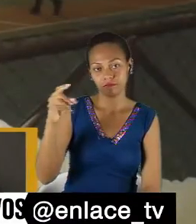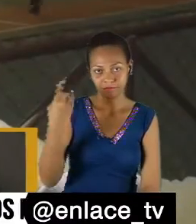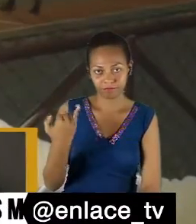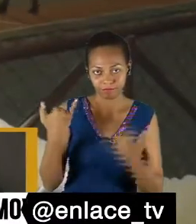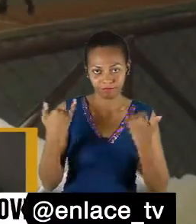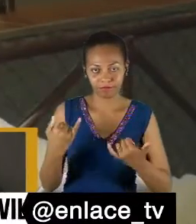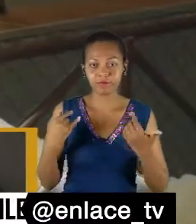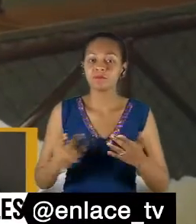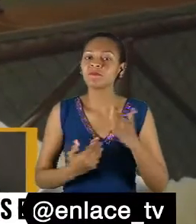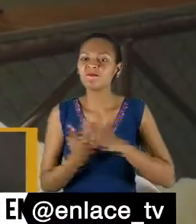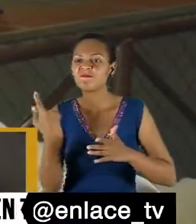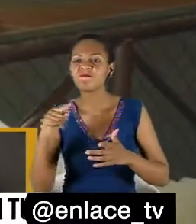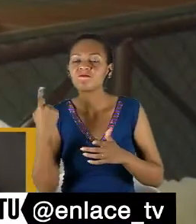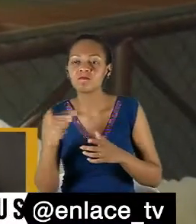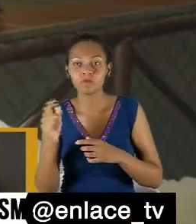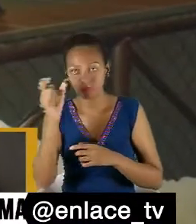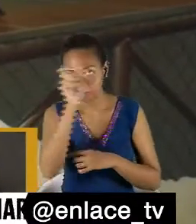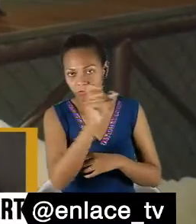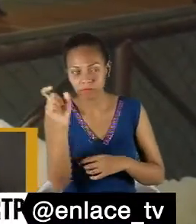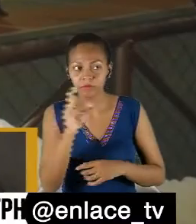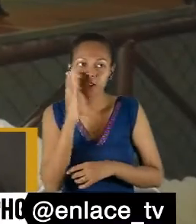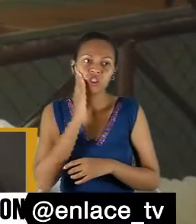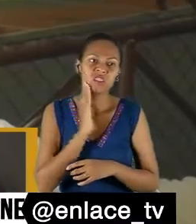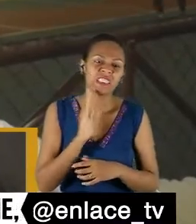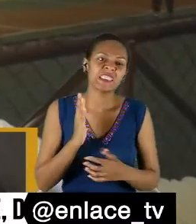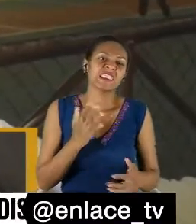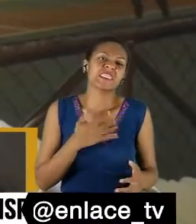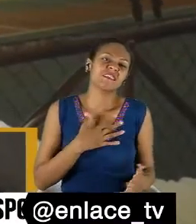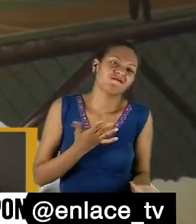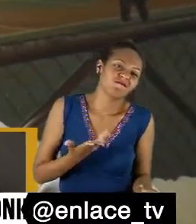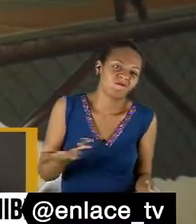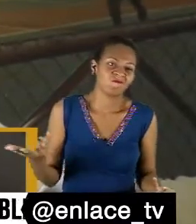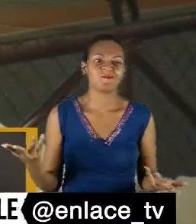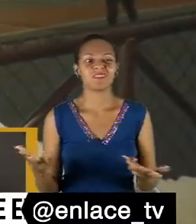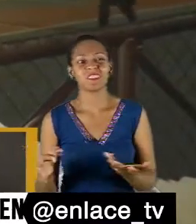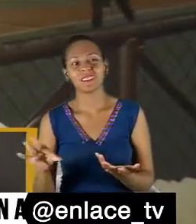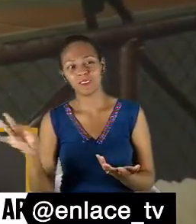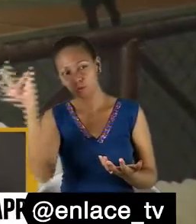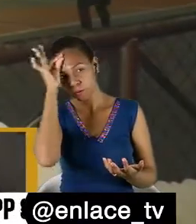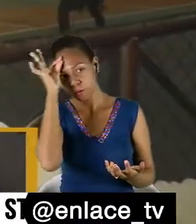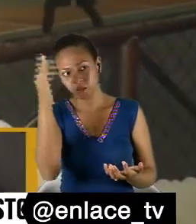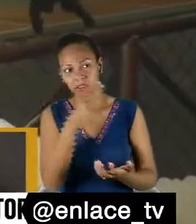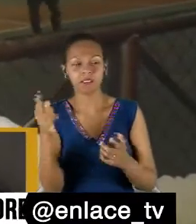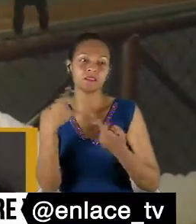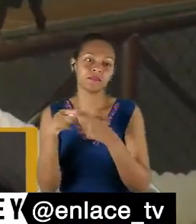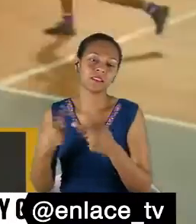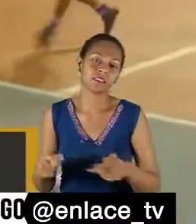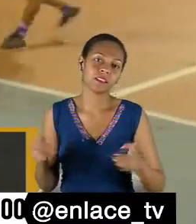los jóvenes que tienen problemas de drogadicción en estos espacios deportivos.